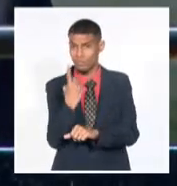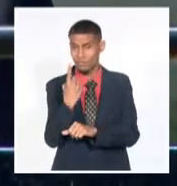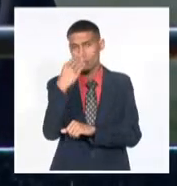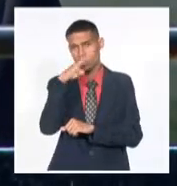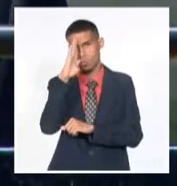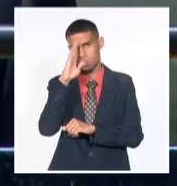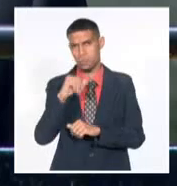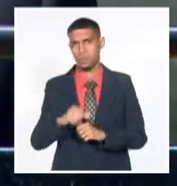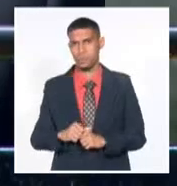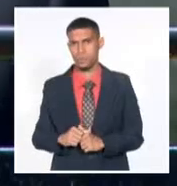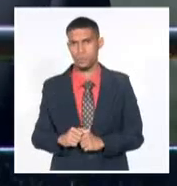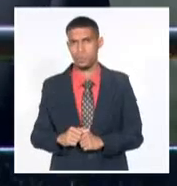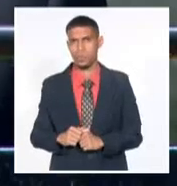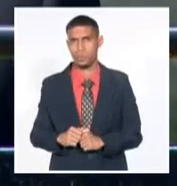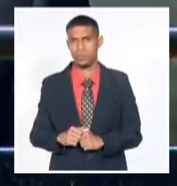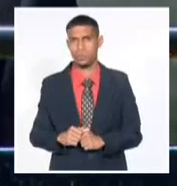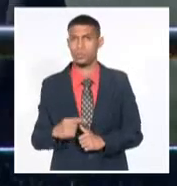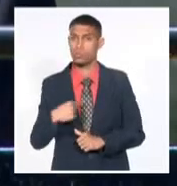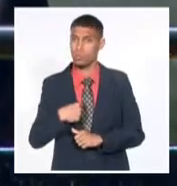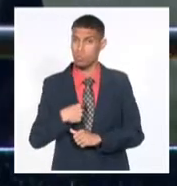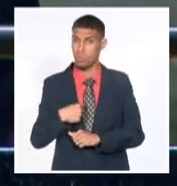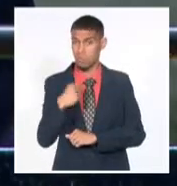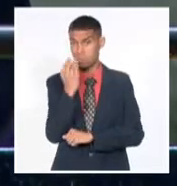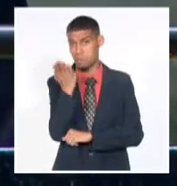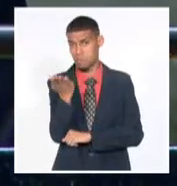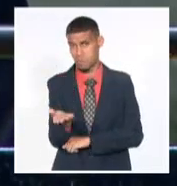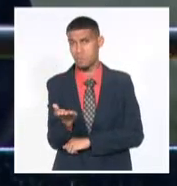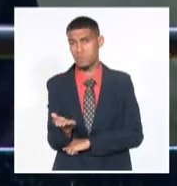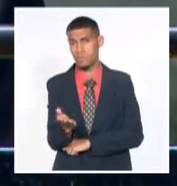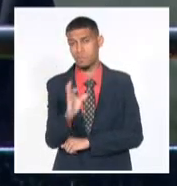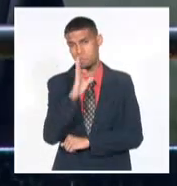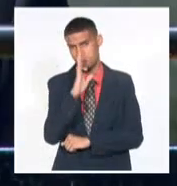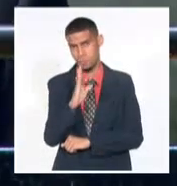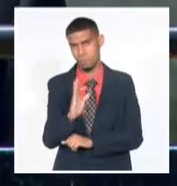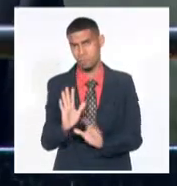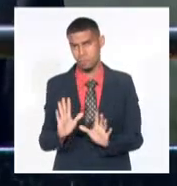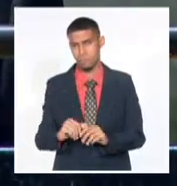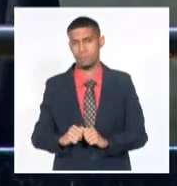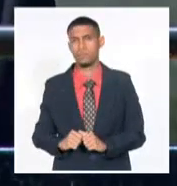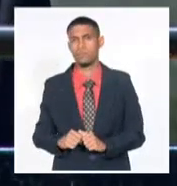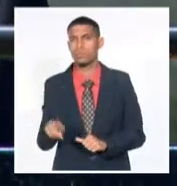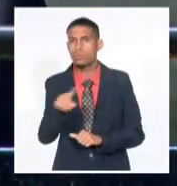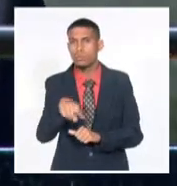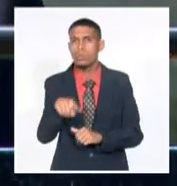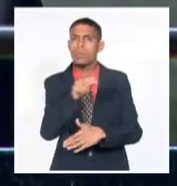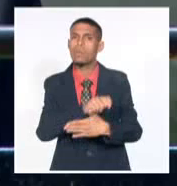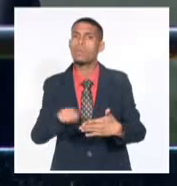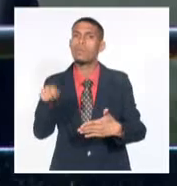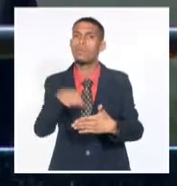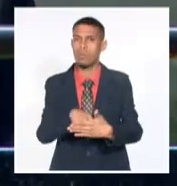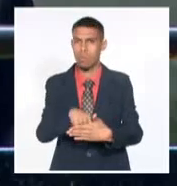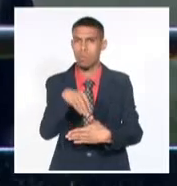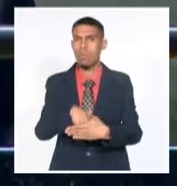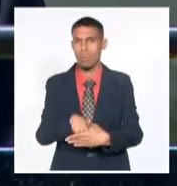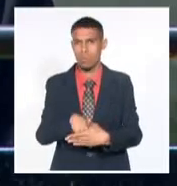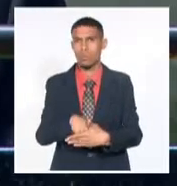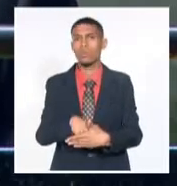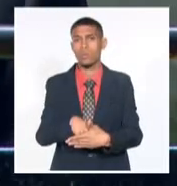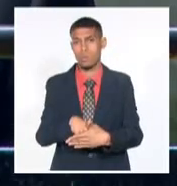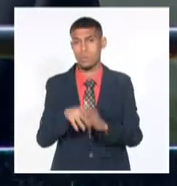de todos, les solicito respetuosamente que voten a favor del proyecto de